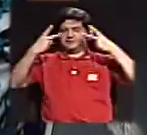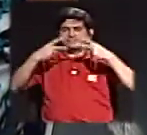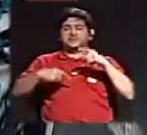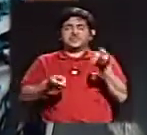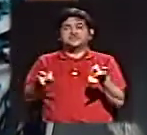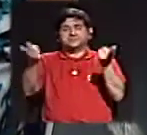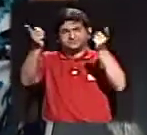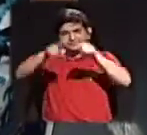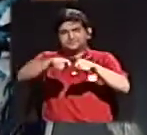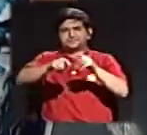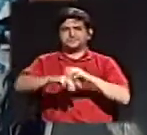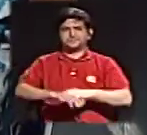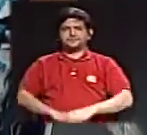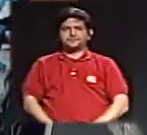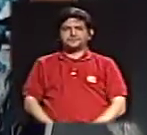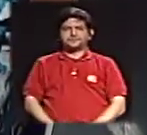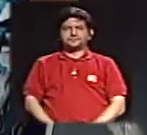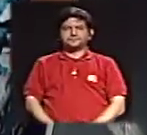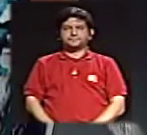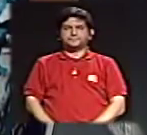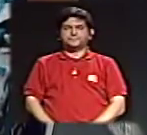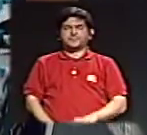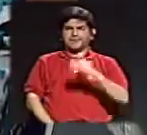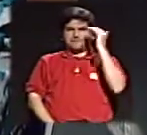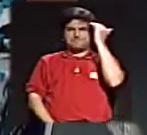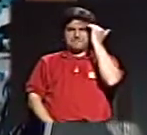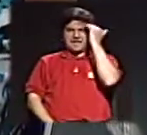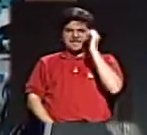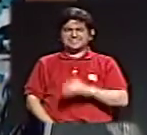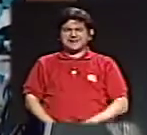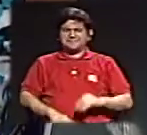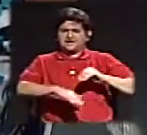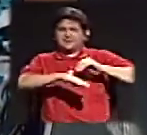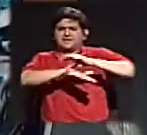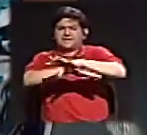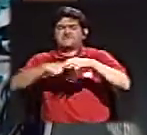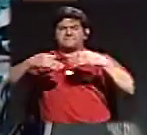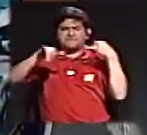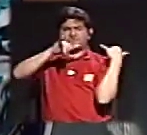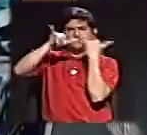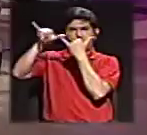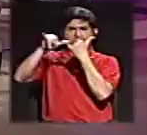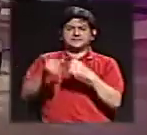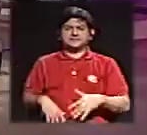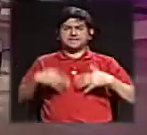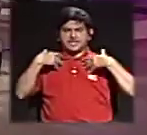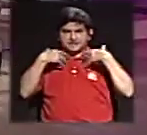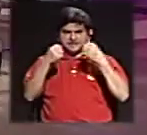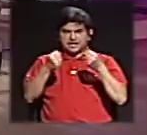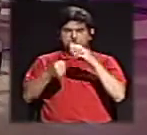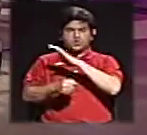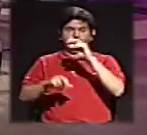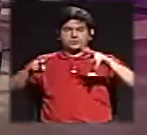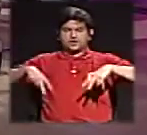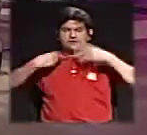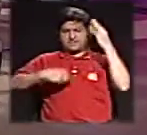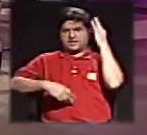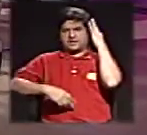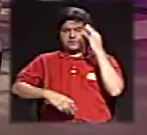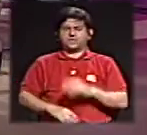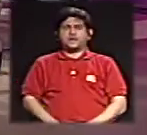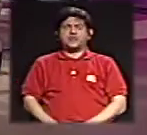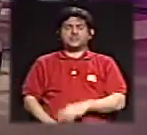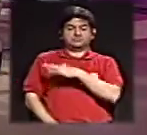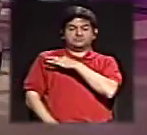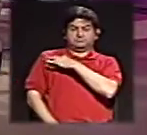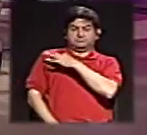hecho, así ocurrió. Para conocer sobre las implicaciones de esta demanda para la salud y para la vida de las mujeres,